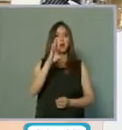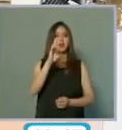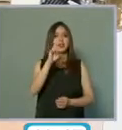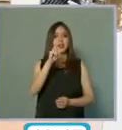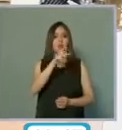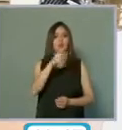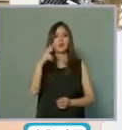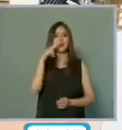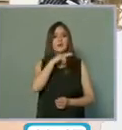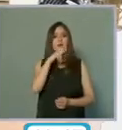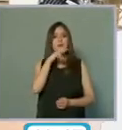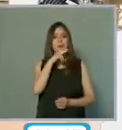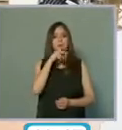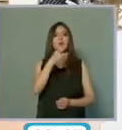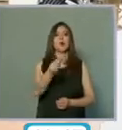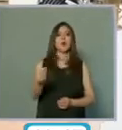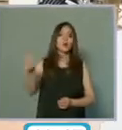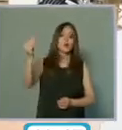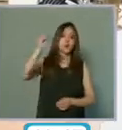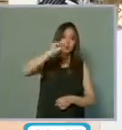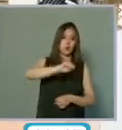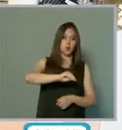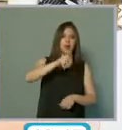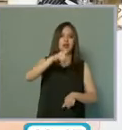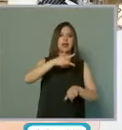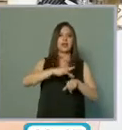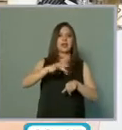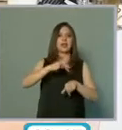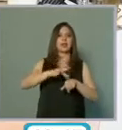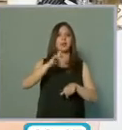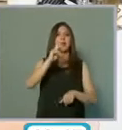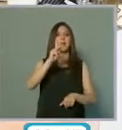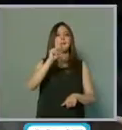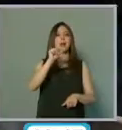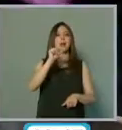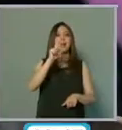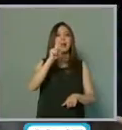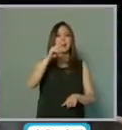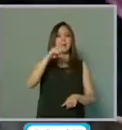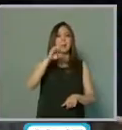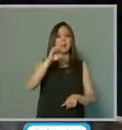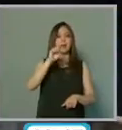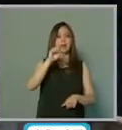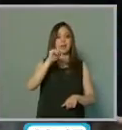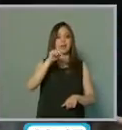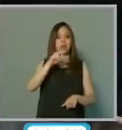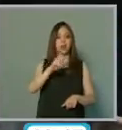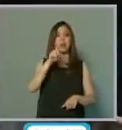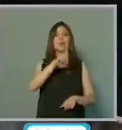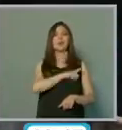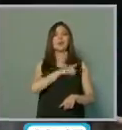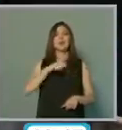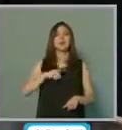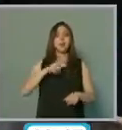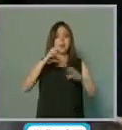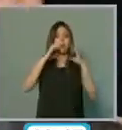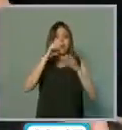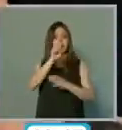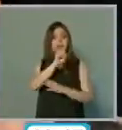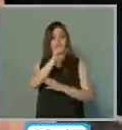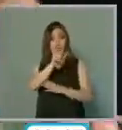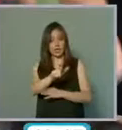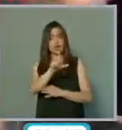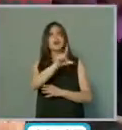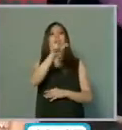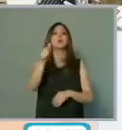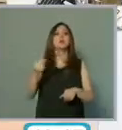compañera, eso. Vamos a agregar queso parmesano. En este Échaselo, puré chef. debemos de tener cuidado con la sal porque manejamos parmesano y